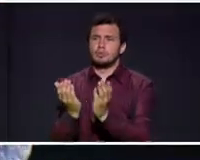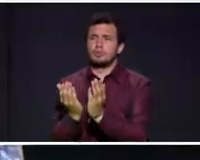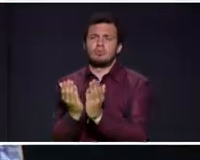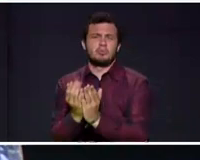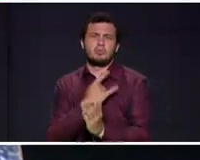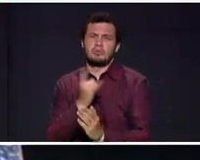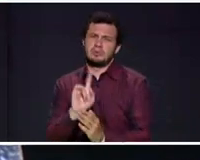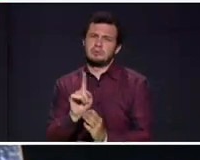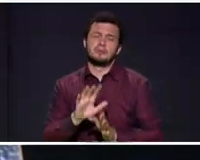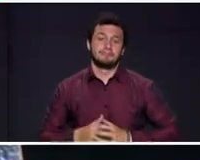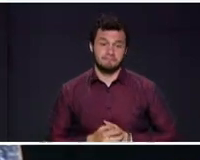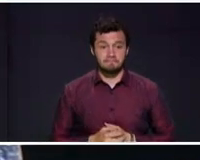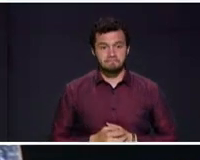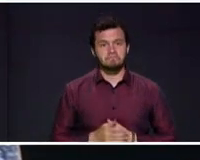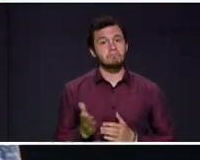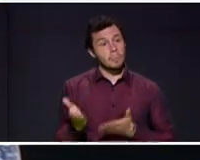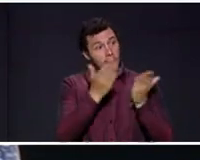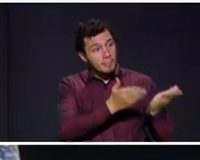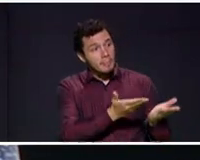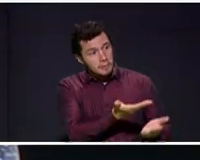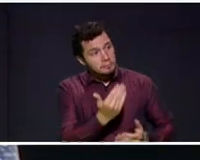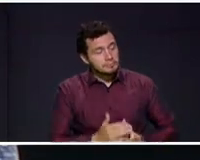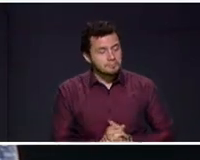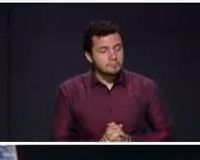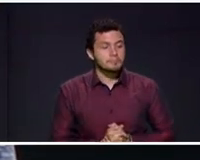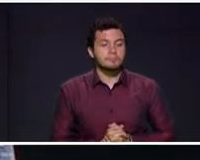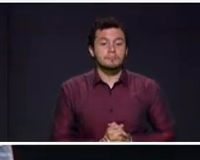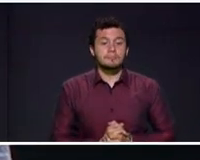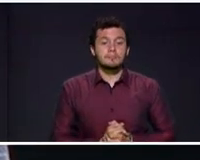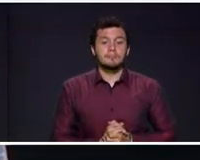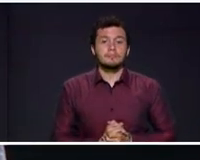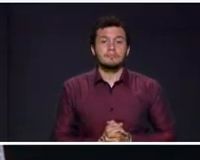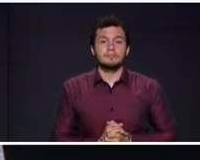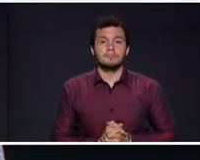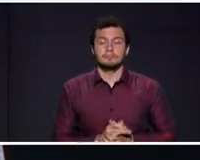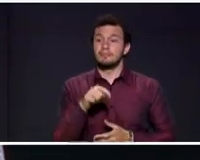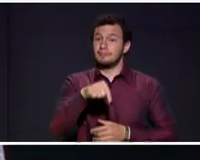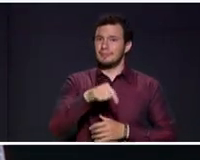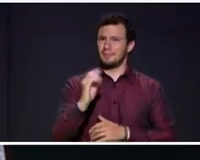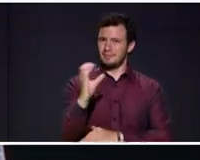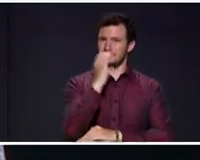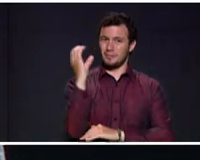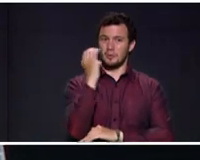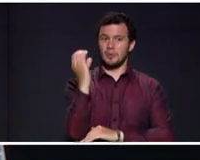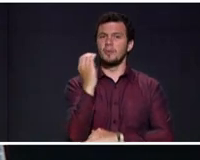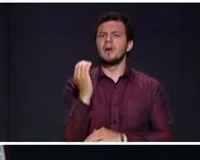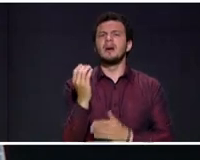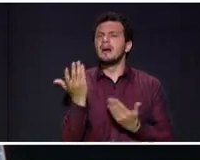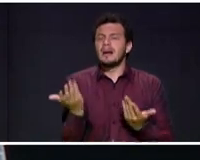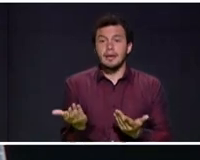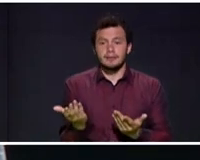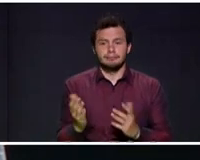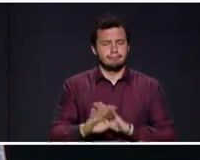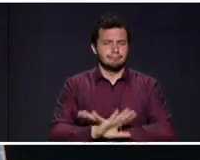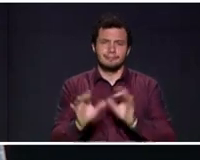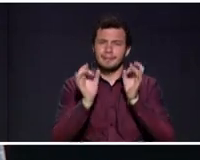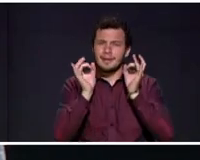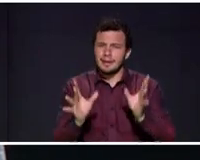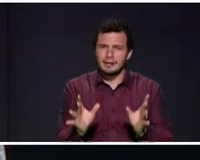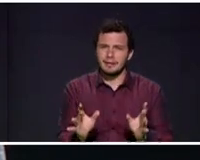en antioquia es lamentable llegamos al 38 por ciento en nuestro territorio por eso nos proponemos en los